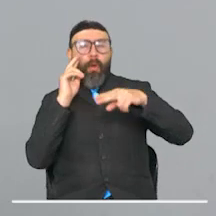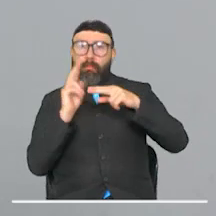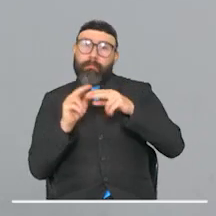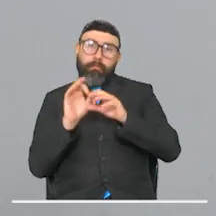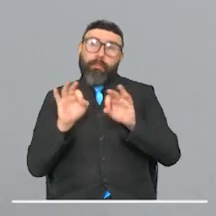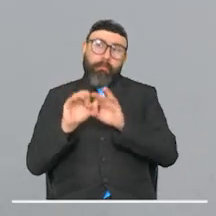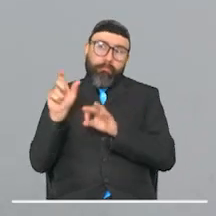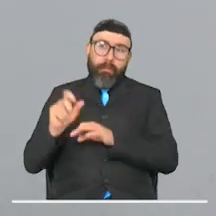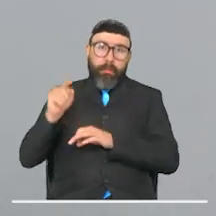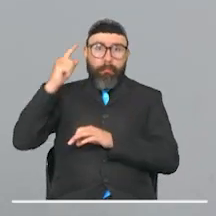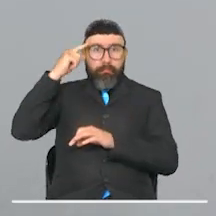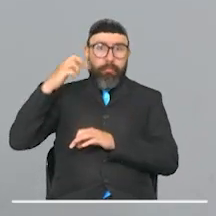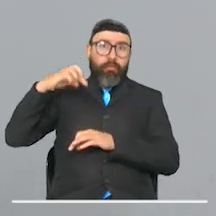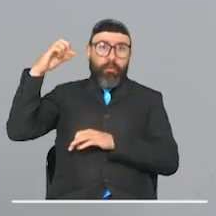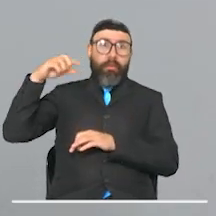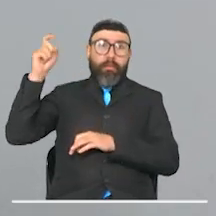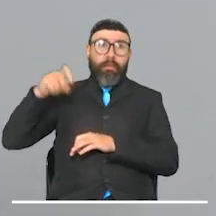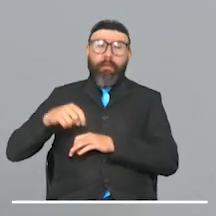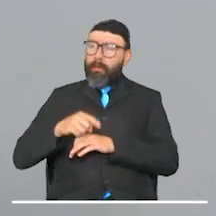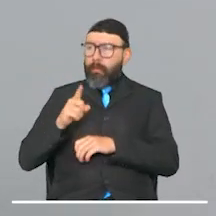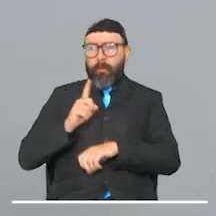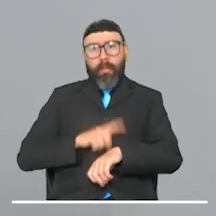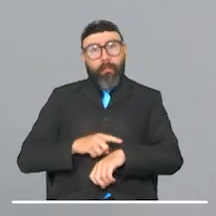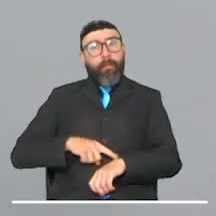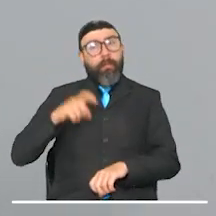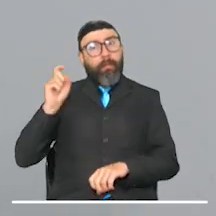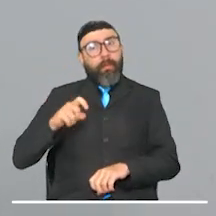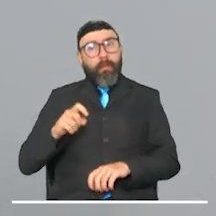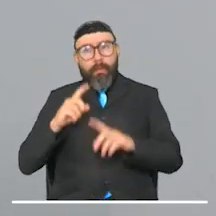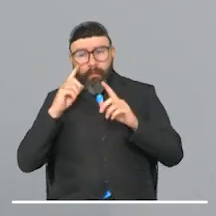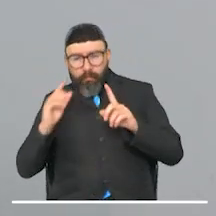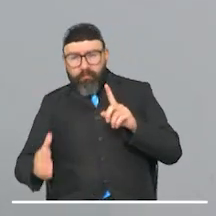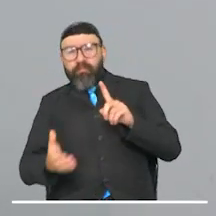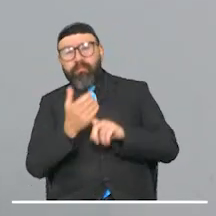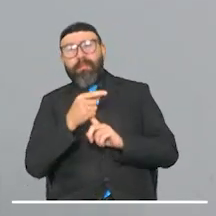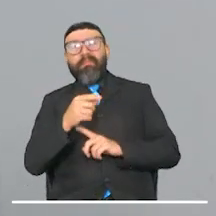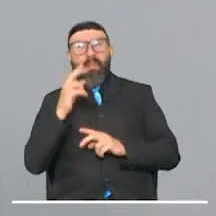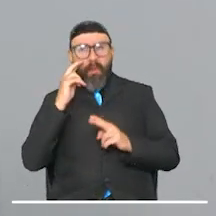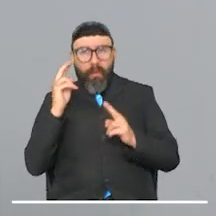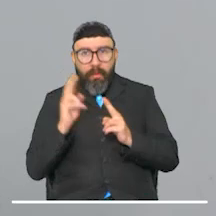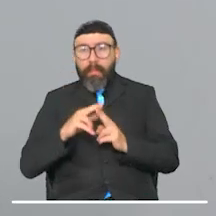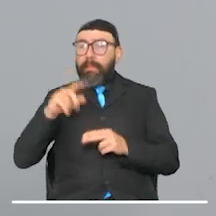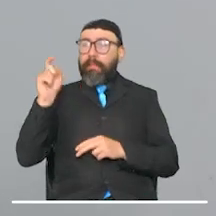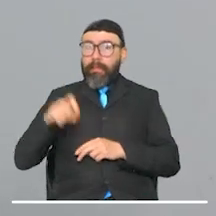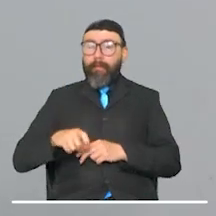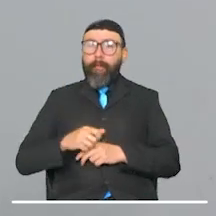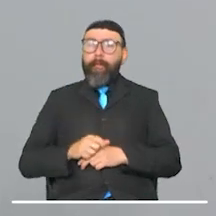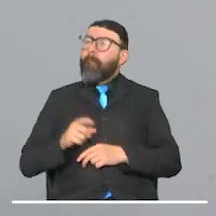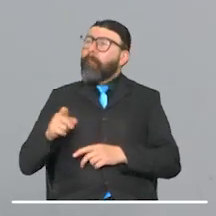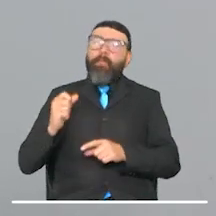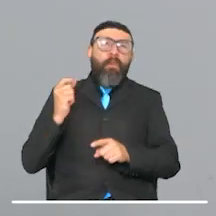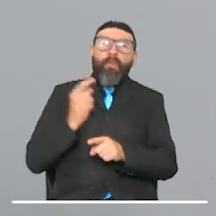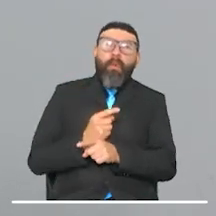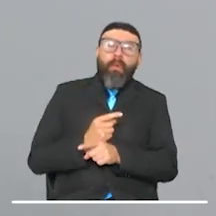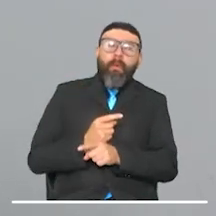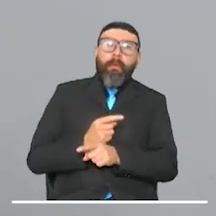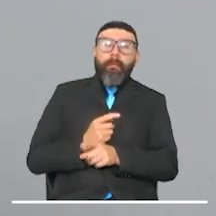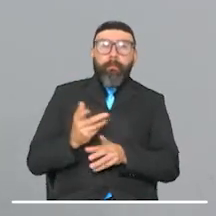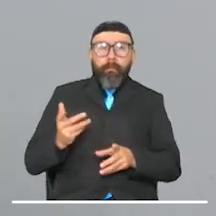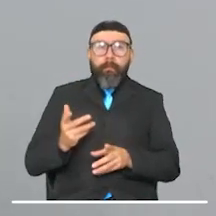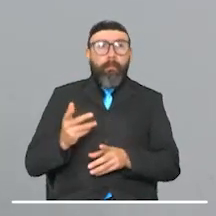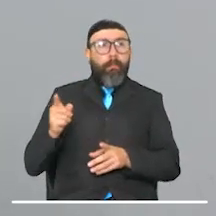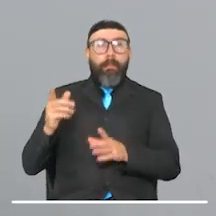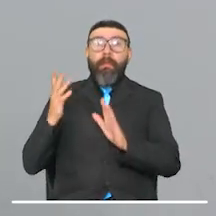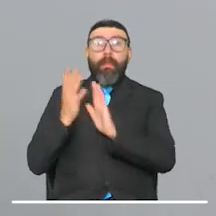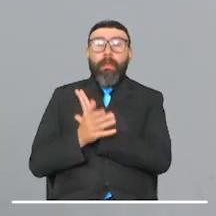tiempo el que el que requiere el médico para llegar a un diagnóstico en ocasiones estos referente a referencia haciendo